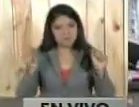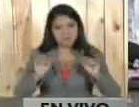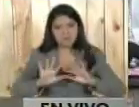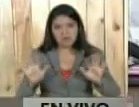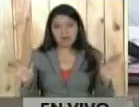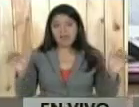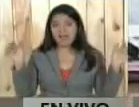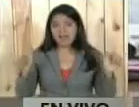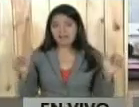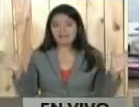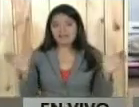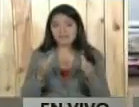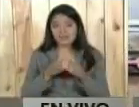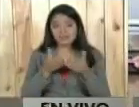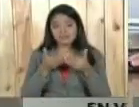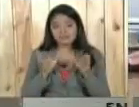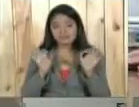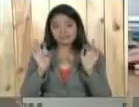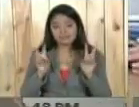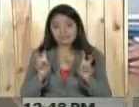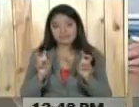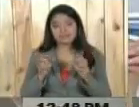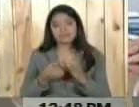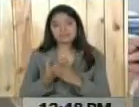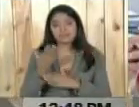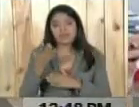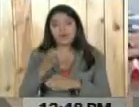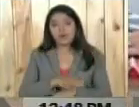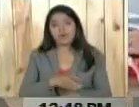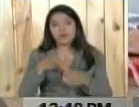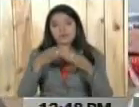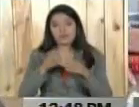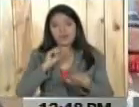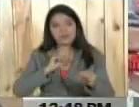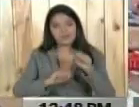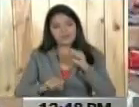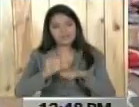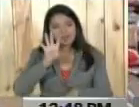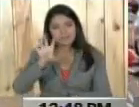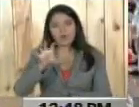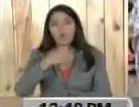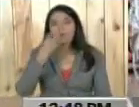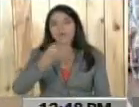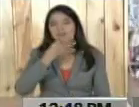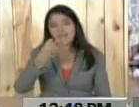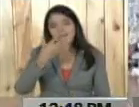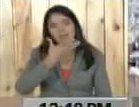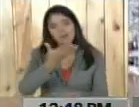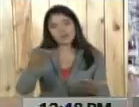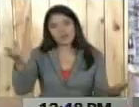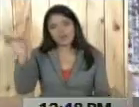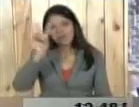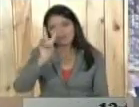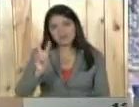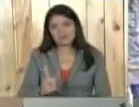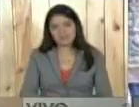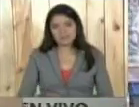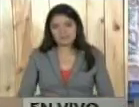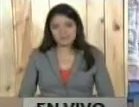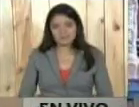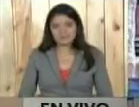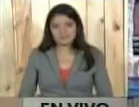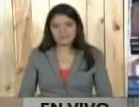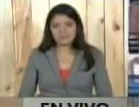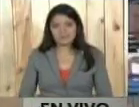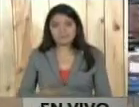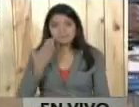en esta sesión inaugural de instalación del Consejo de Defensa de la Nación. Buenas tardes a toda Venezuela. Son las